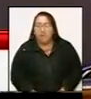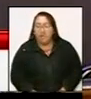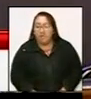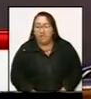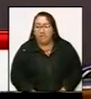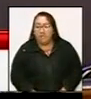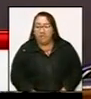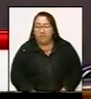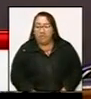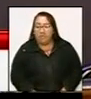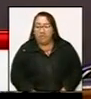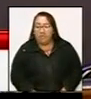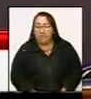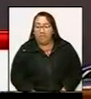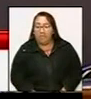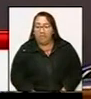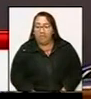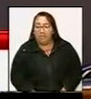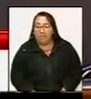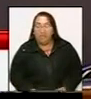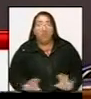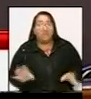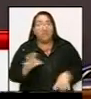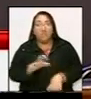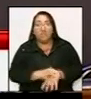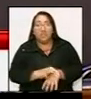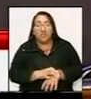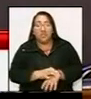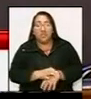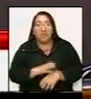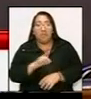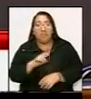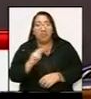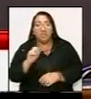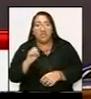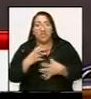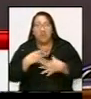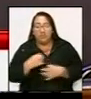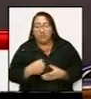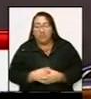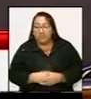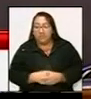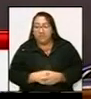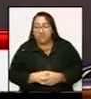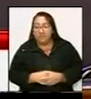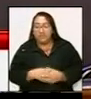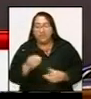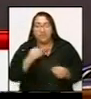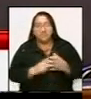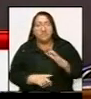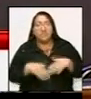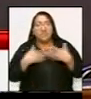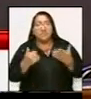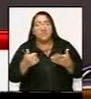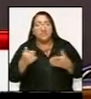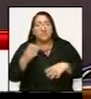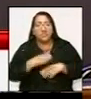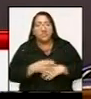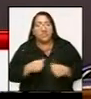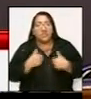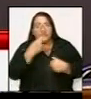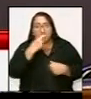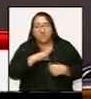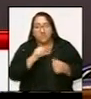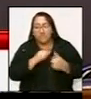Dios. Sin médicos, ni postas de salud bien equipadas, ¿qué posibilidad de sobrevivir tiene una